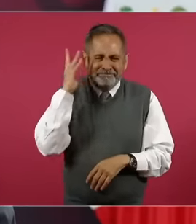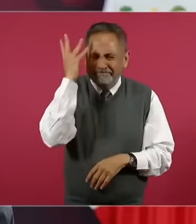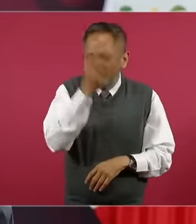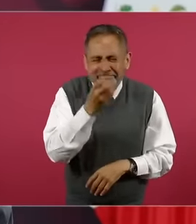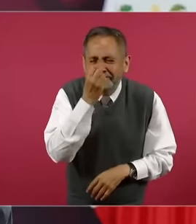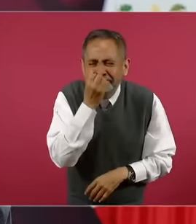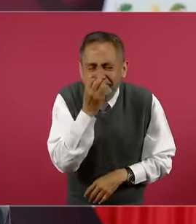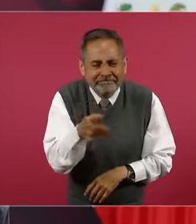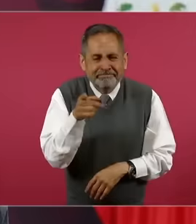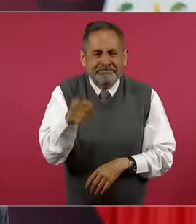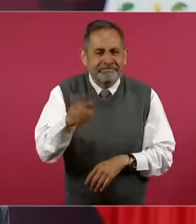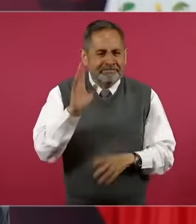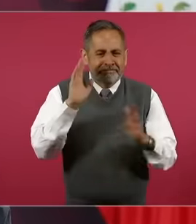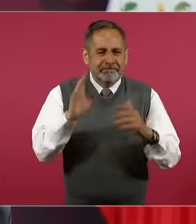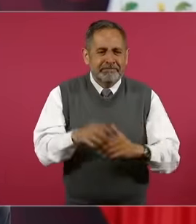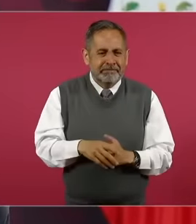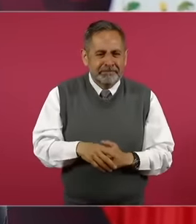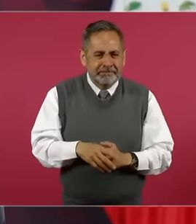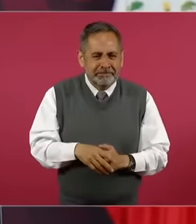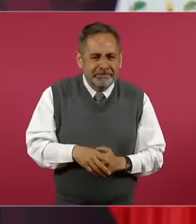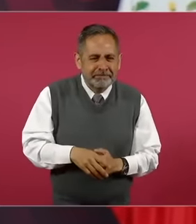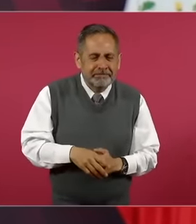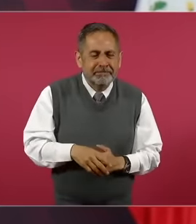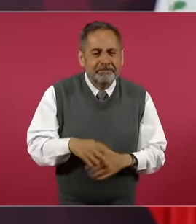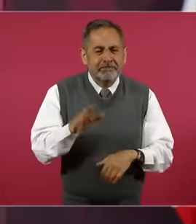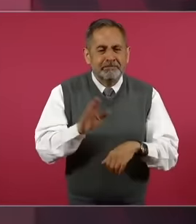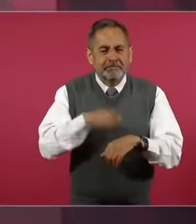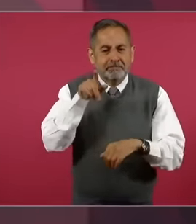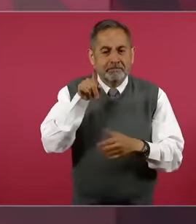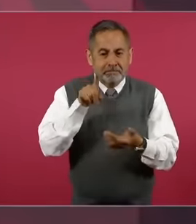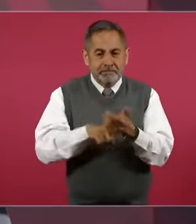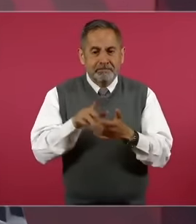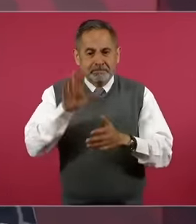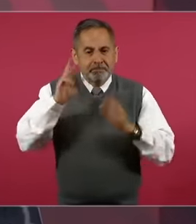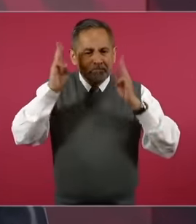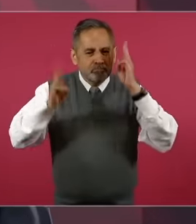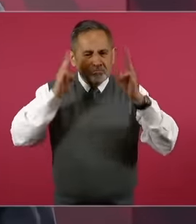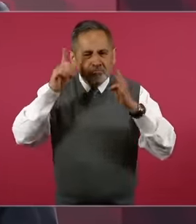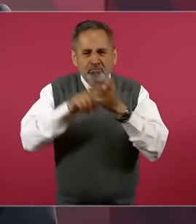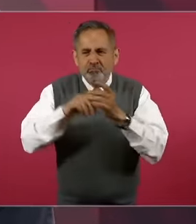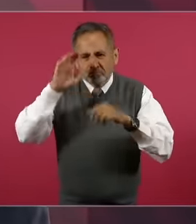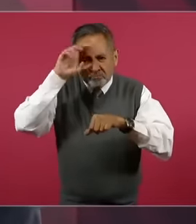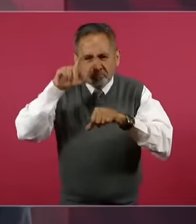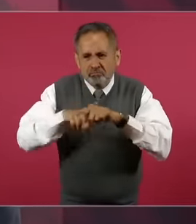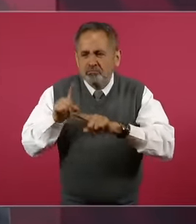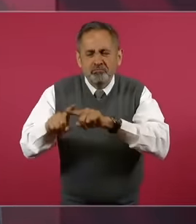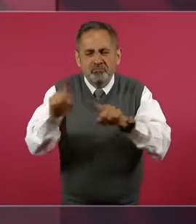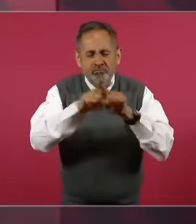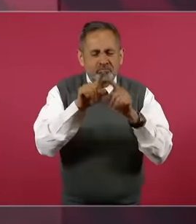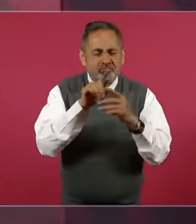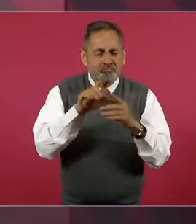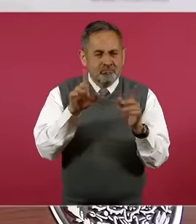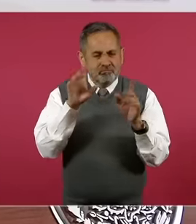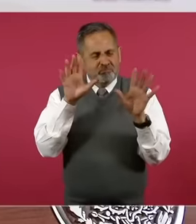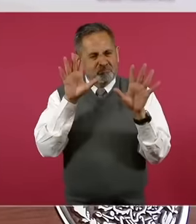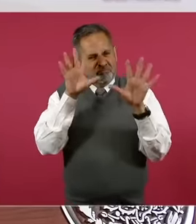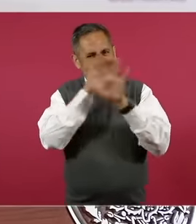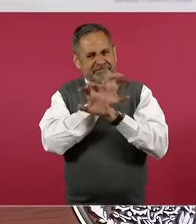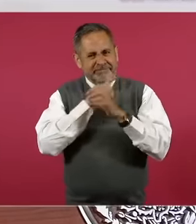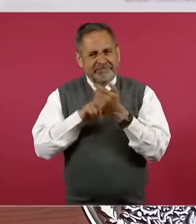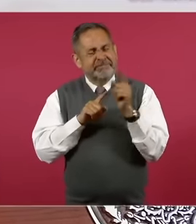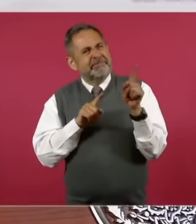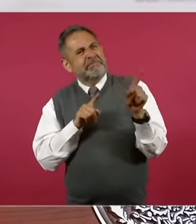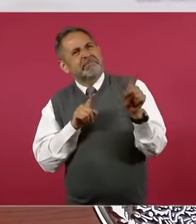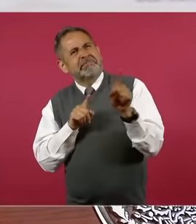bellísimo. Más es un museo de cultura surrealista único en